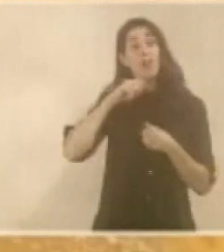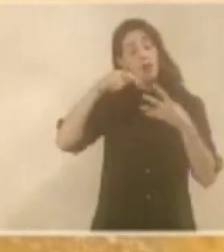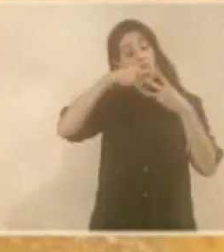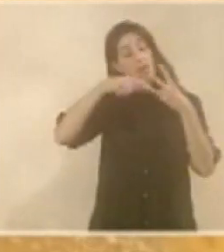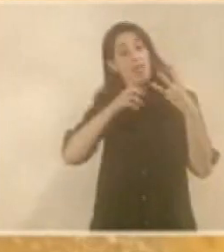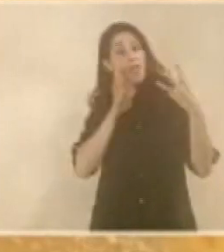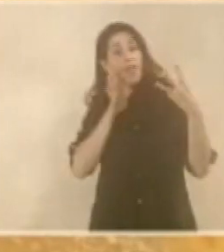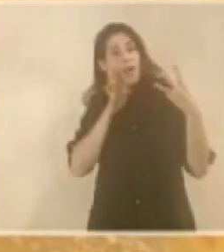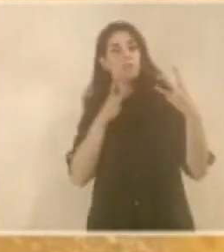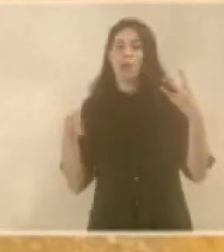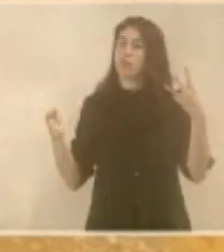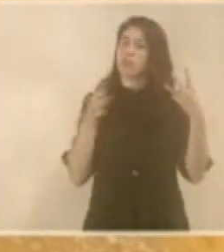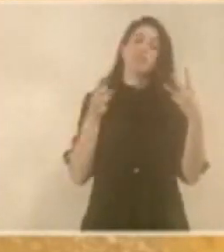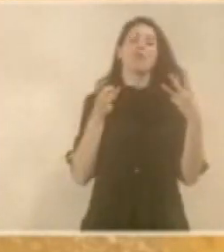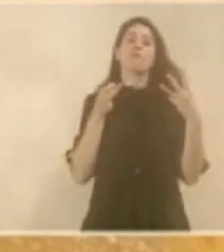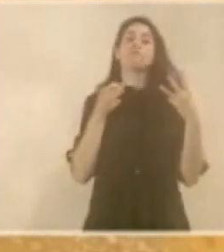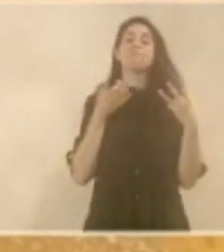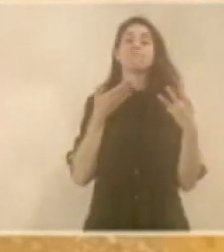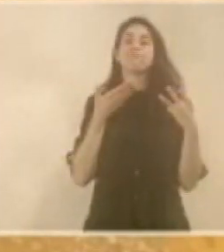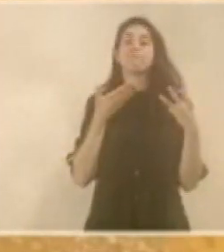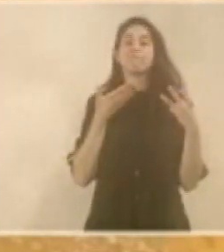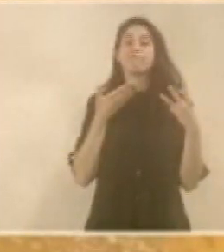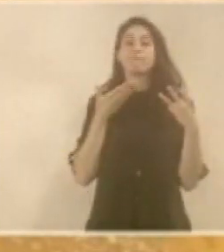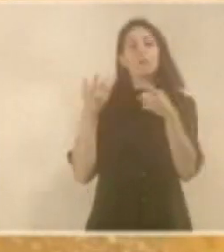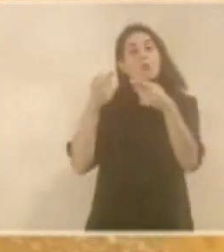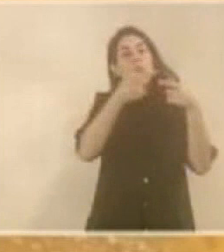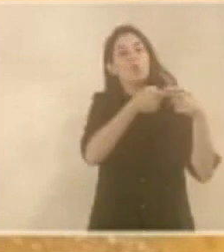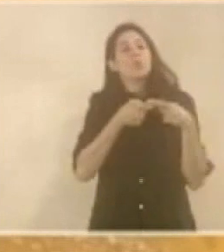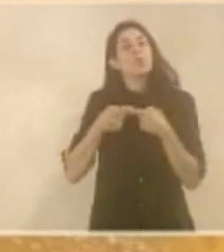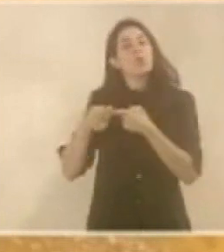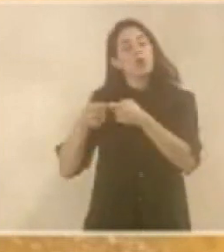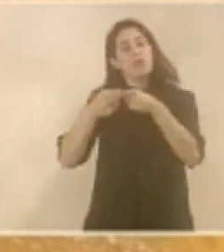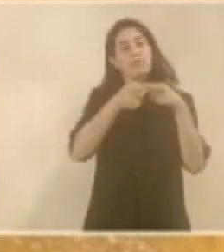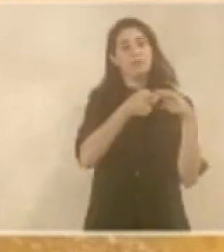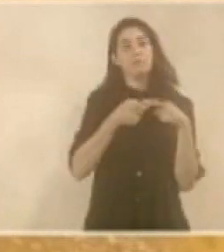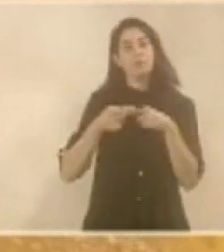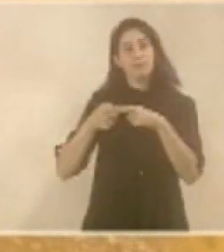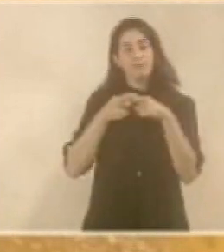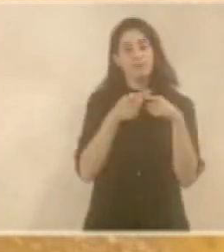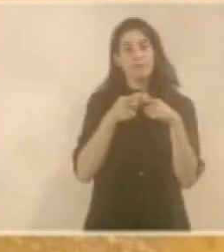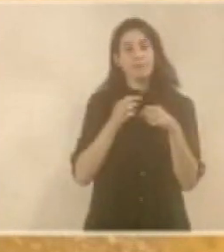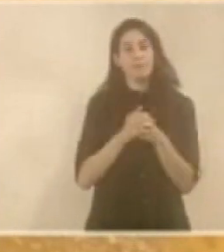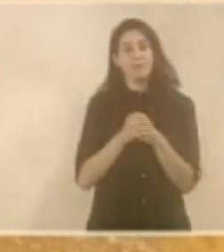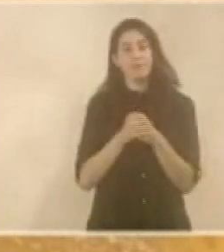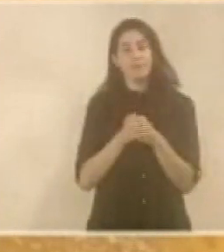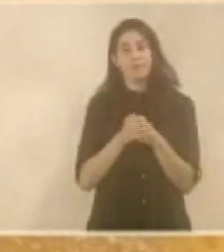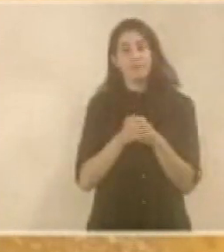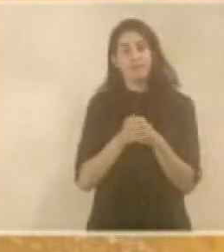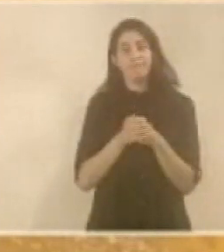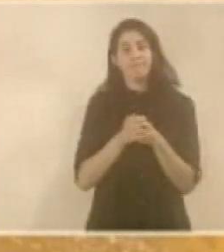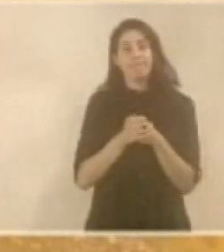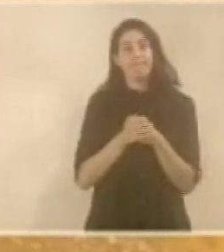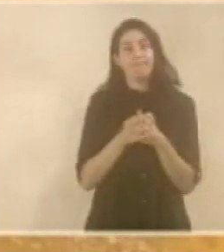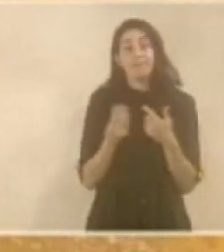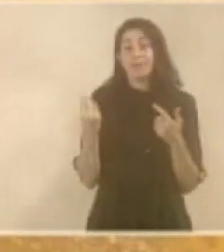excluyente y polarizadora de una conmemoración que es compartida y abierta, y que se explica desde la serena certeza de que es